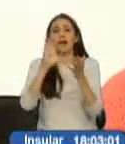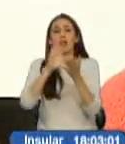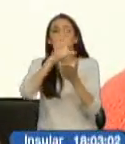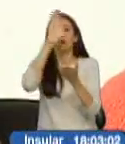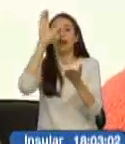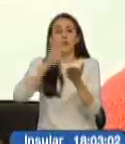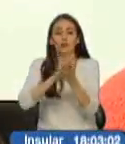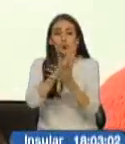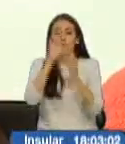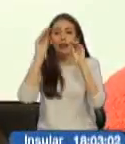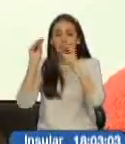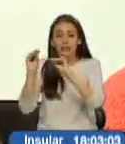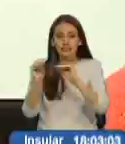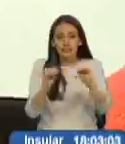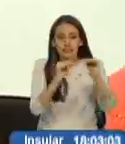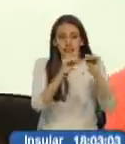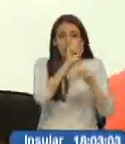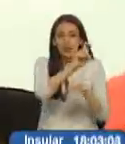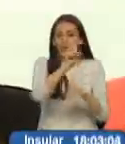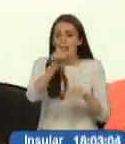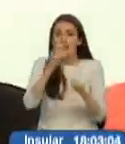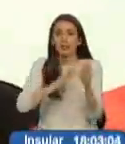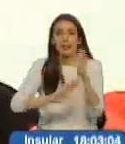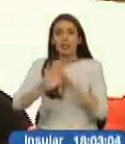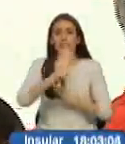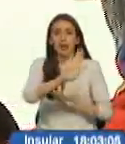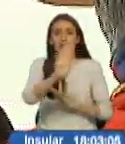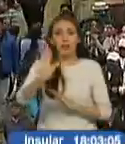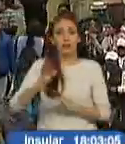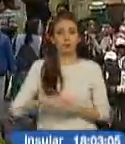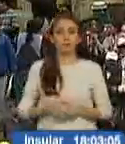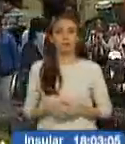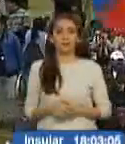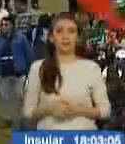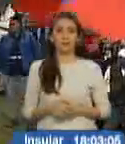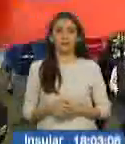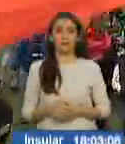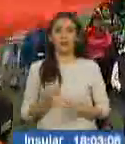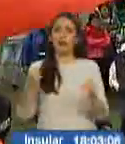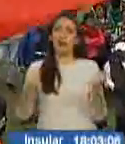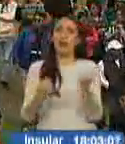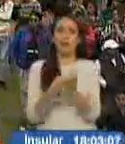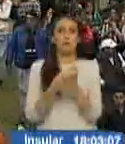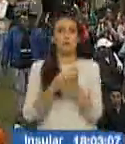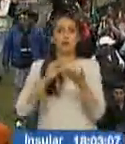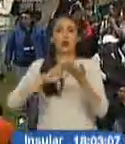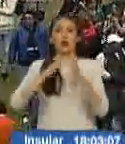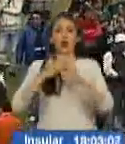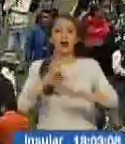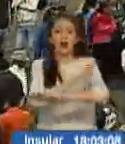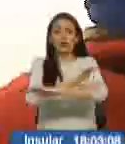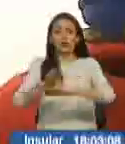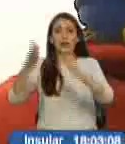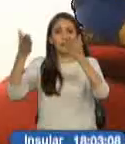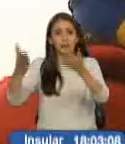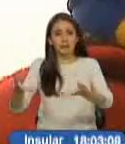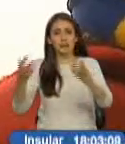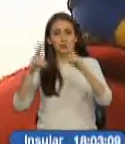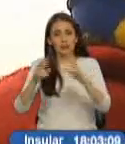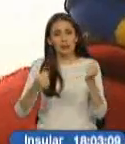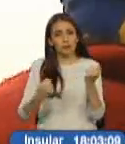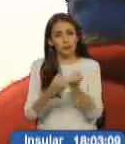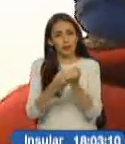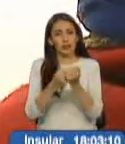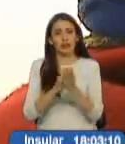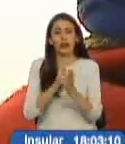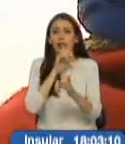las necesidades de cada uno de los pueblos y nacionalidades. Y al apoyo a los campesinos que dará su gobierno. Haciendo